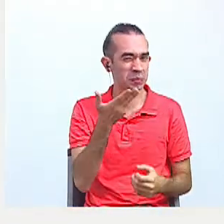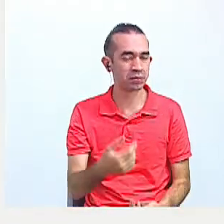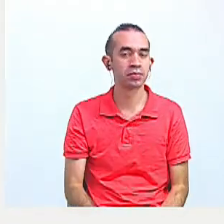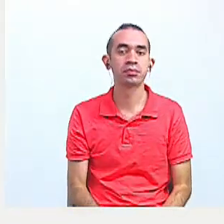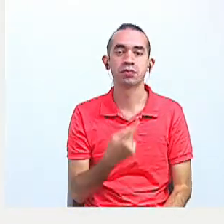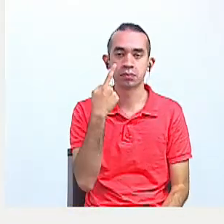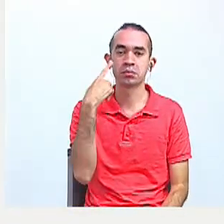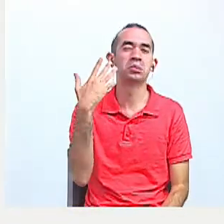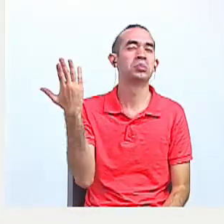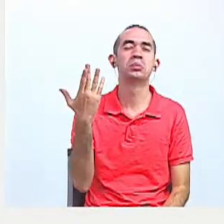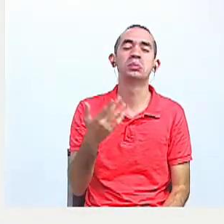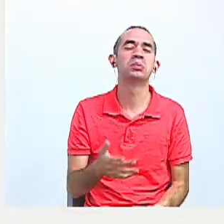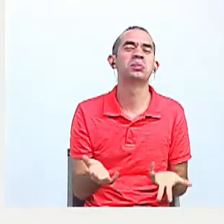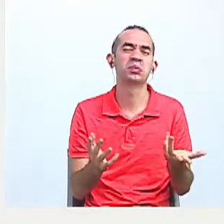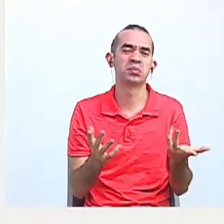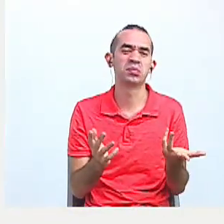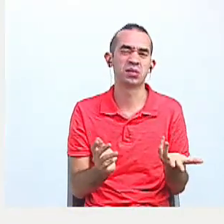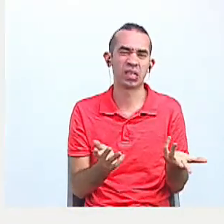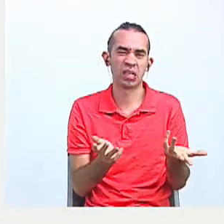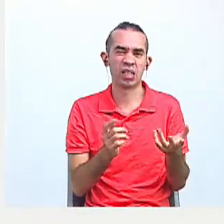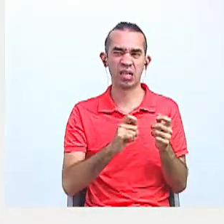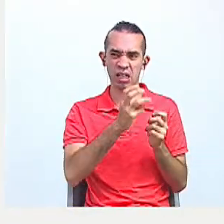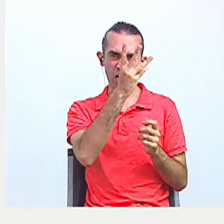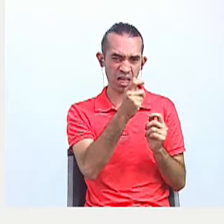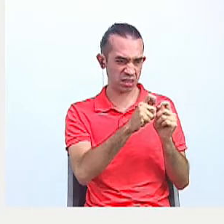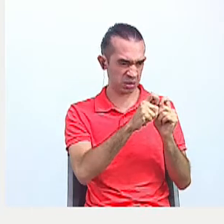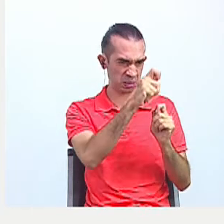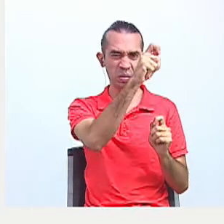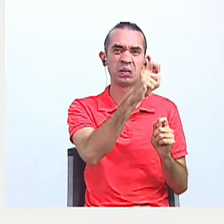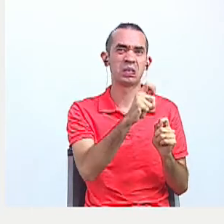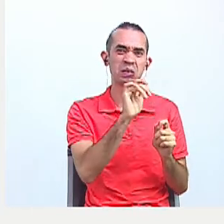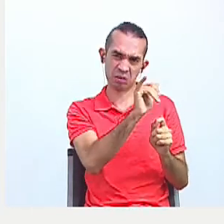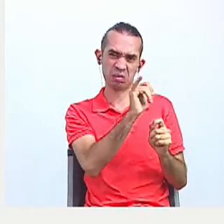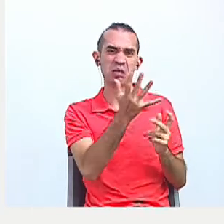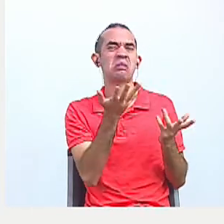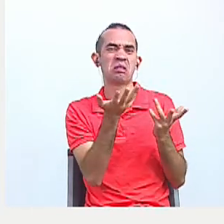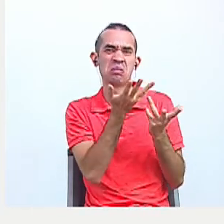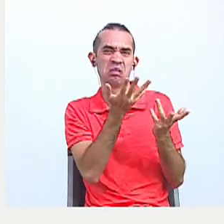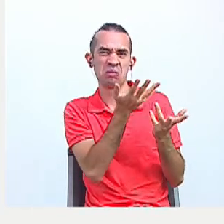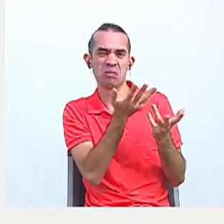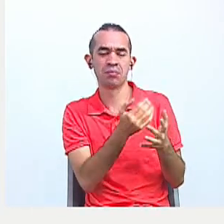bien. ¿Cómo podemos definir qué es una cantidad escalar?